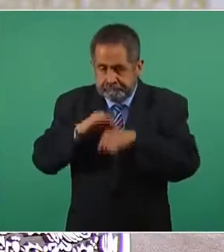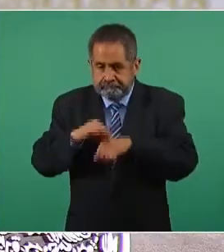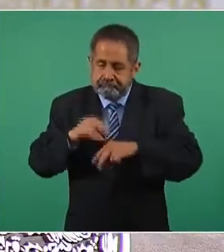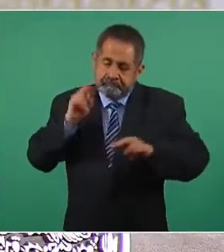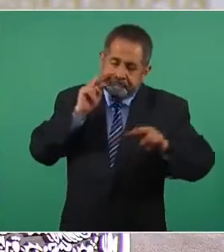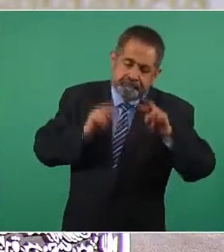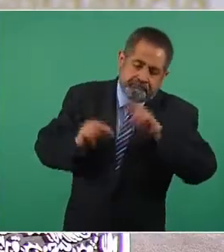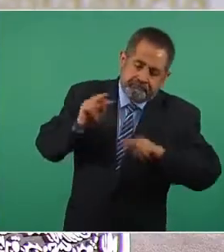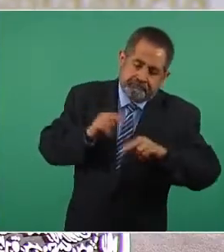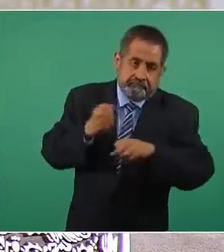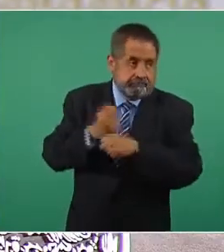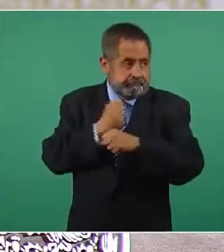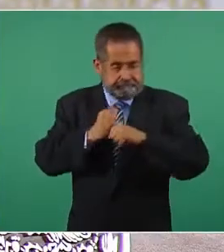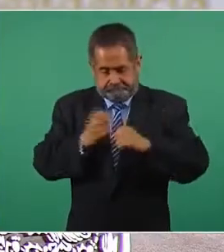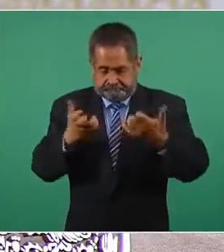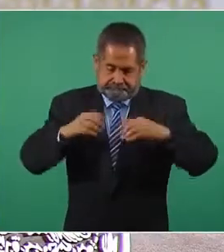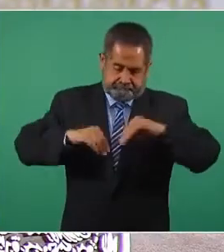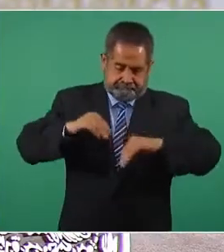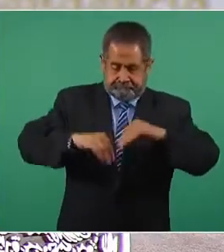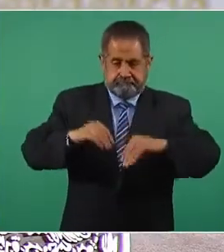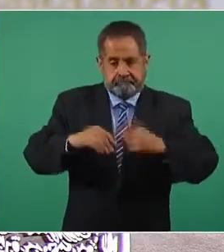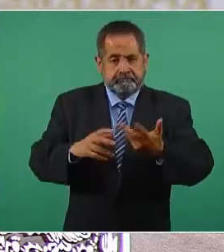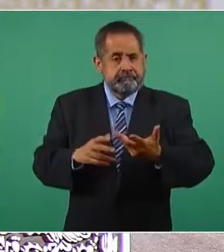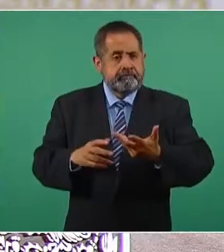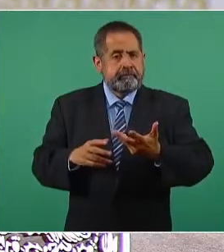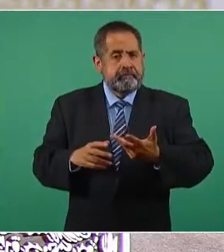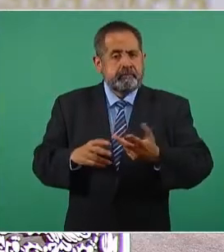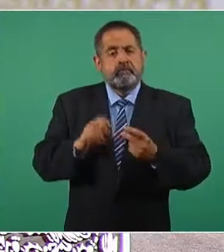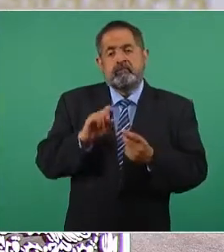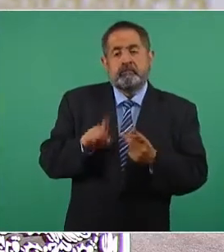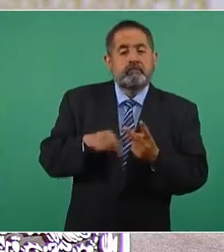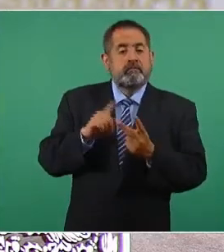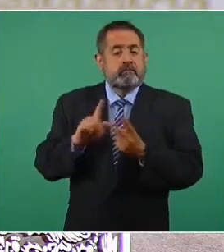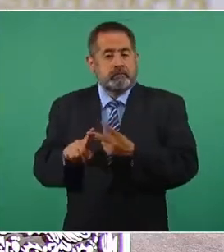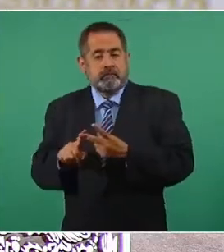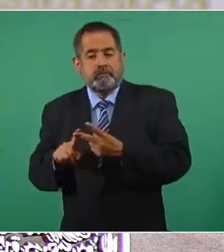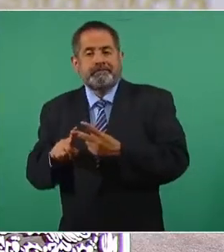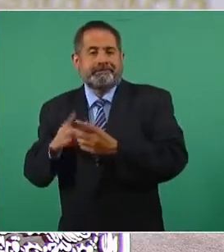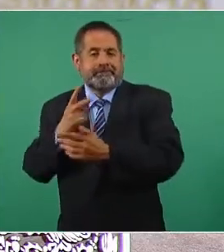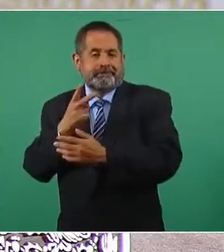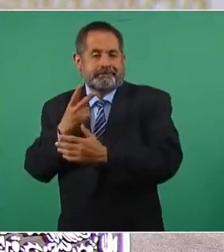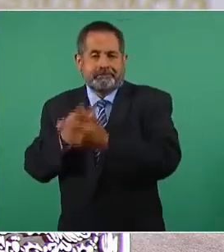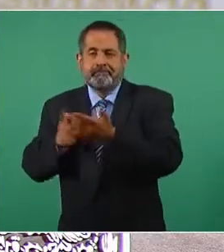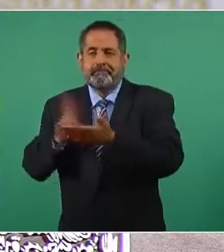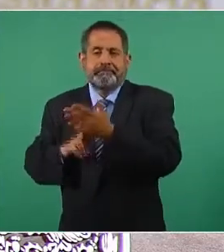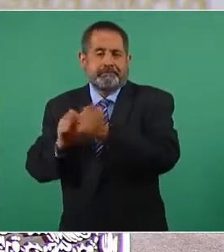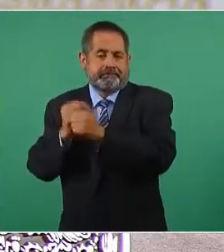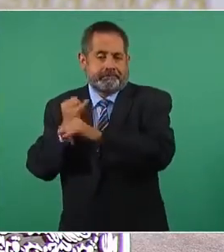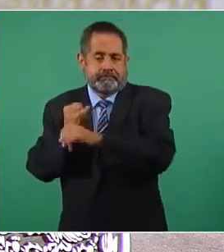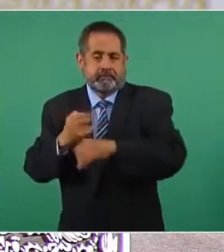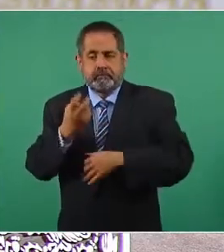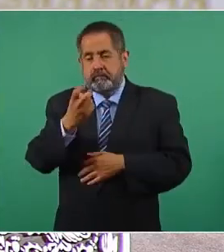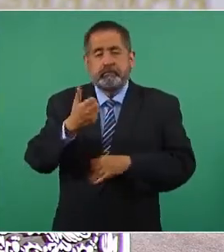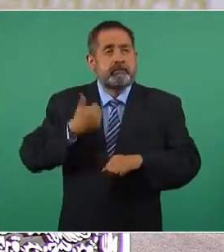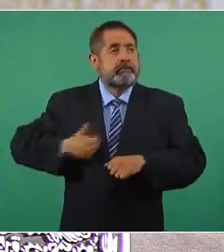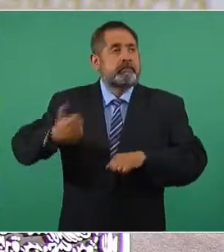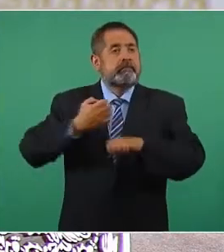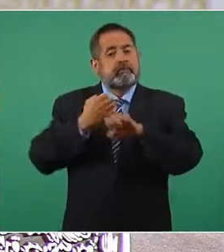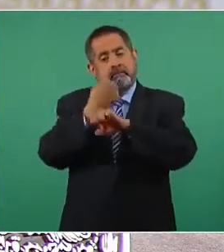evaluando respecto a la elaboración de esas prácticas. Entonces, cada estado precisamente es lo que nosotros manejamos.